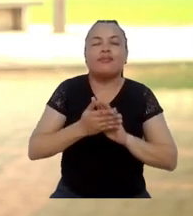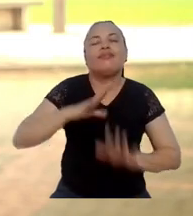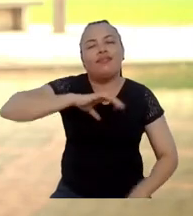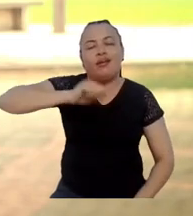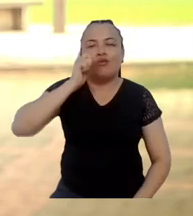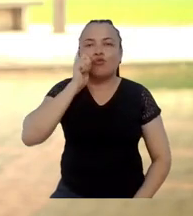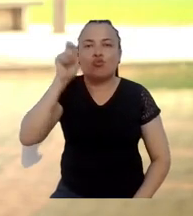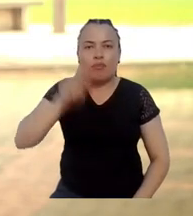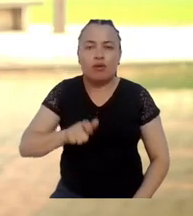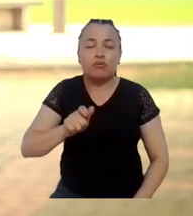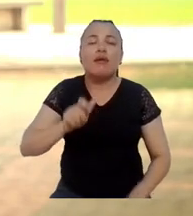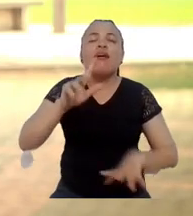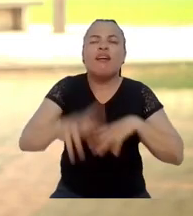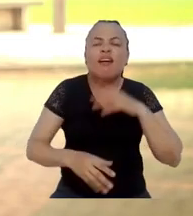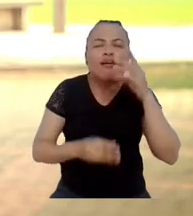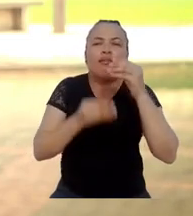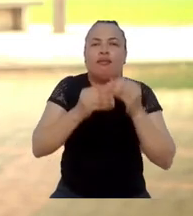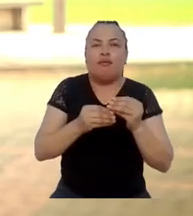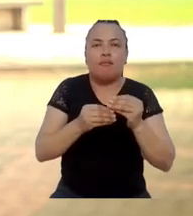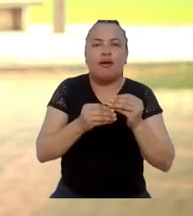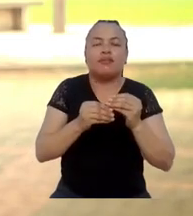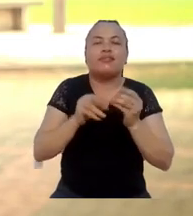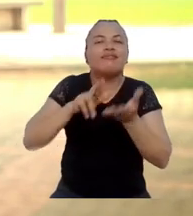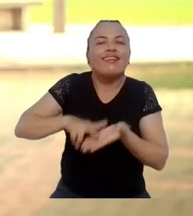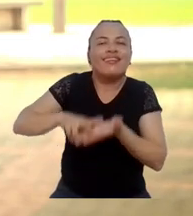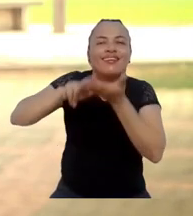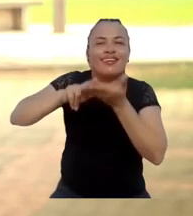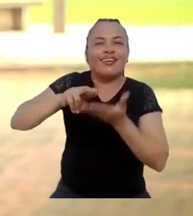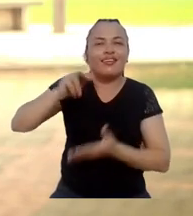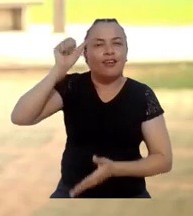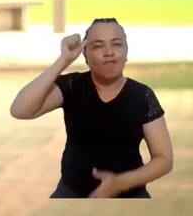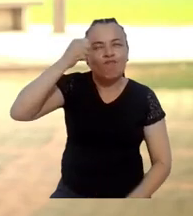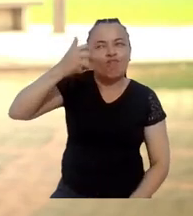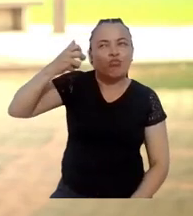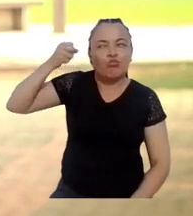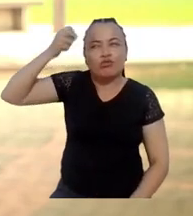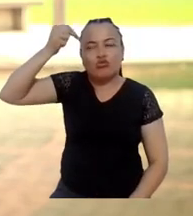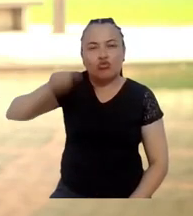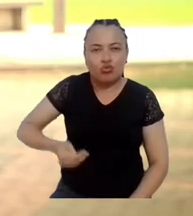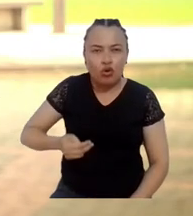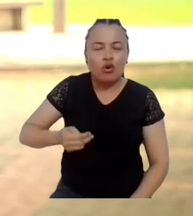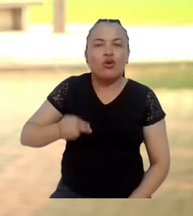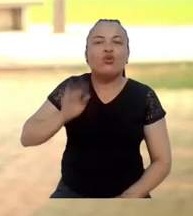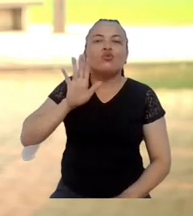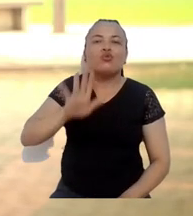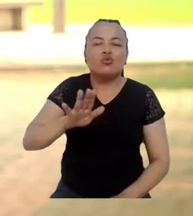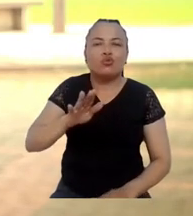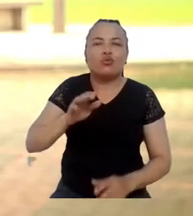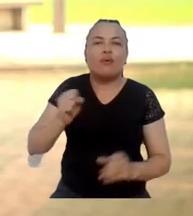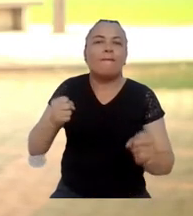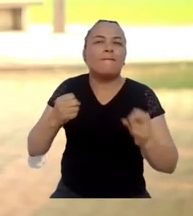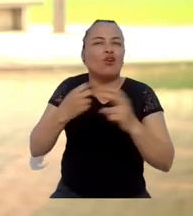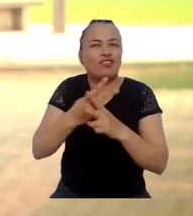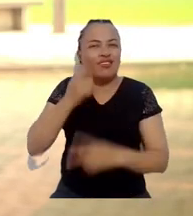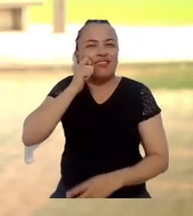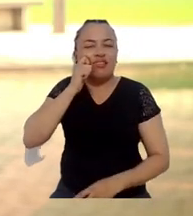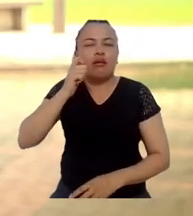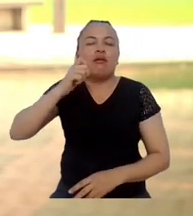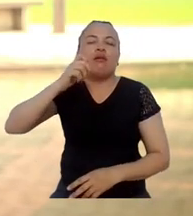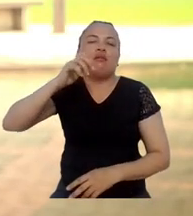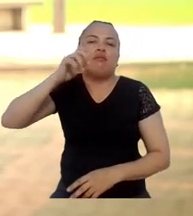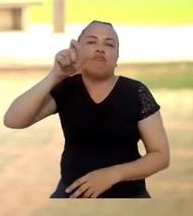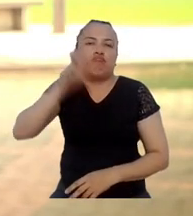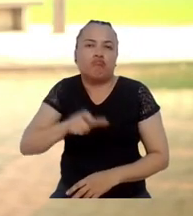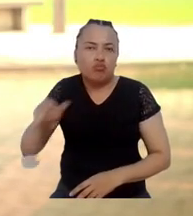Humanos además de rescatar la memoria histórica frente a la violación de los Derechos Humanos que con ocasión del